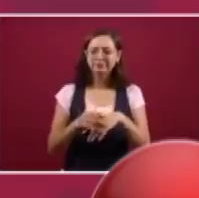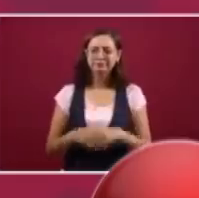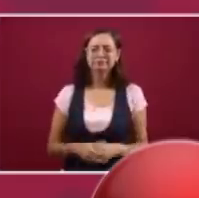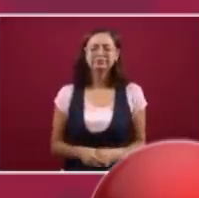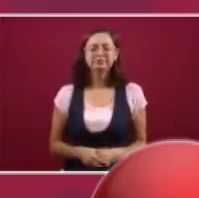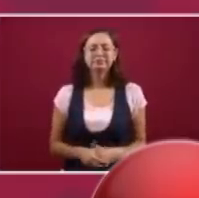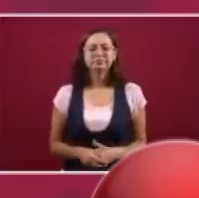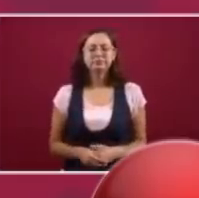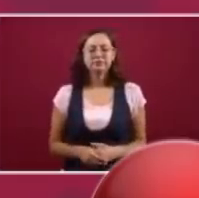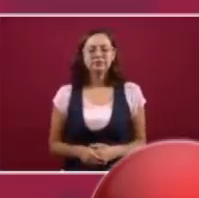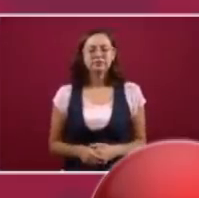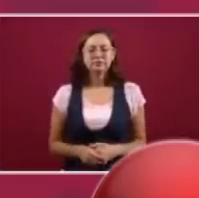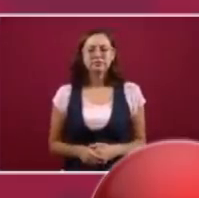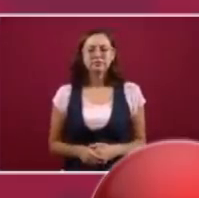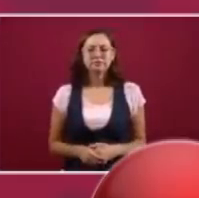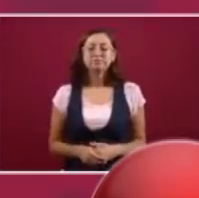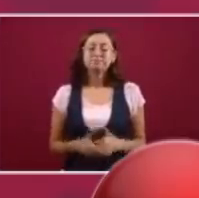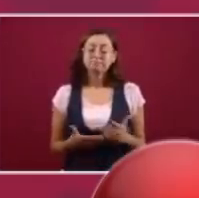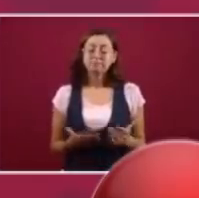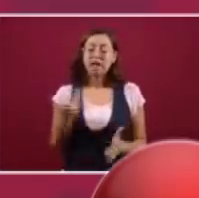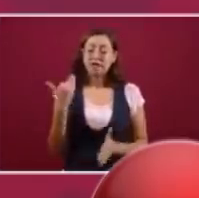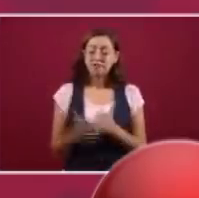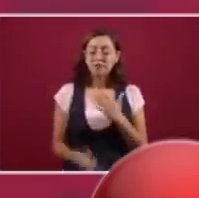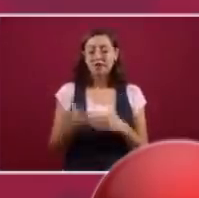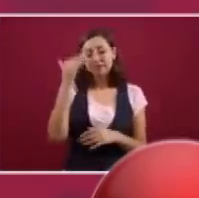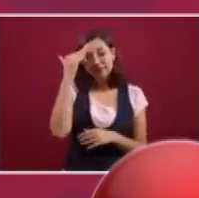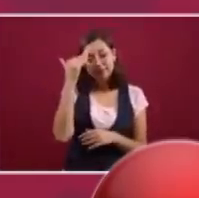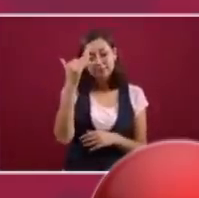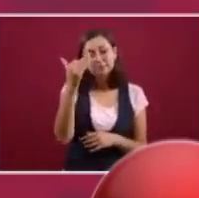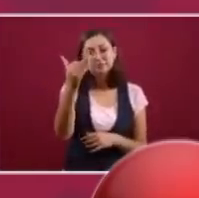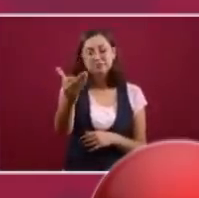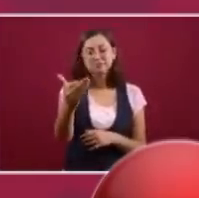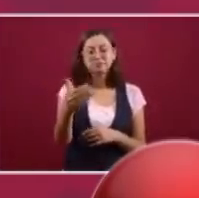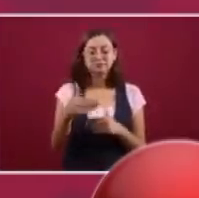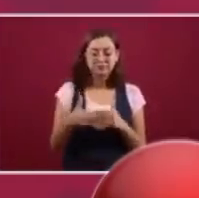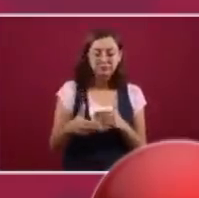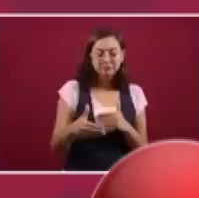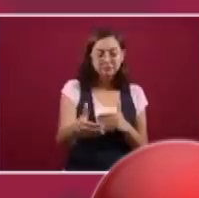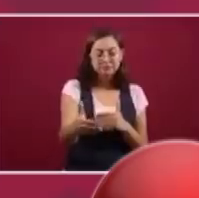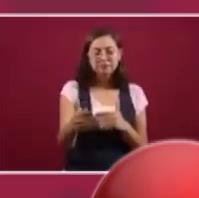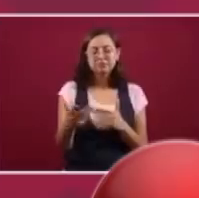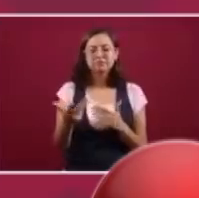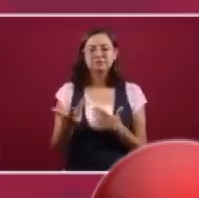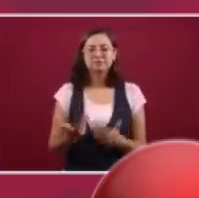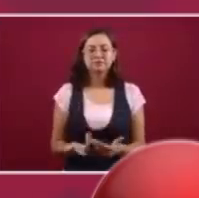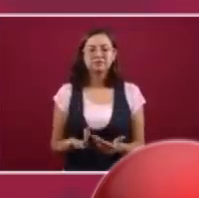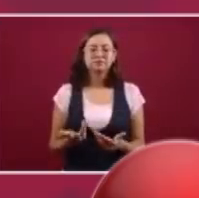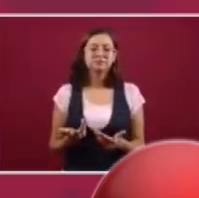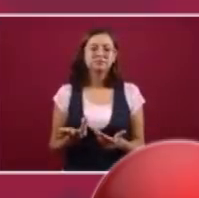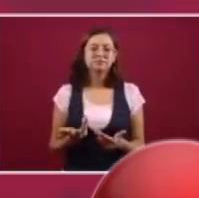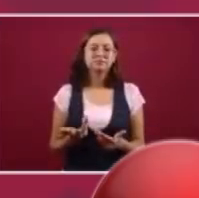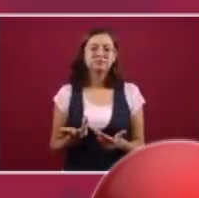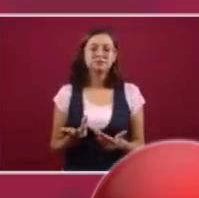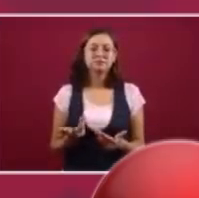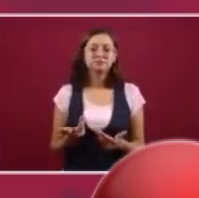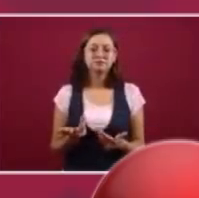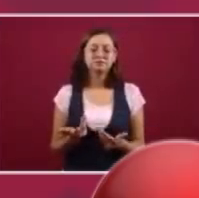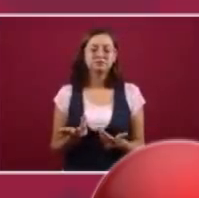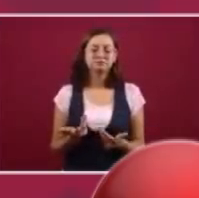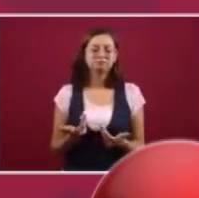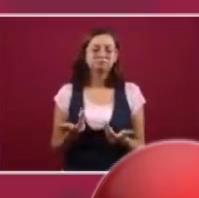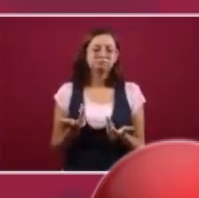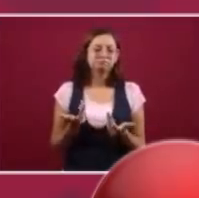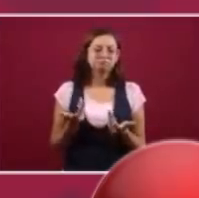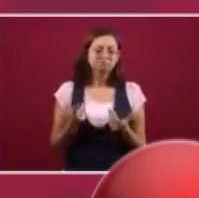Va a requerir tiempo, porque va a depender de que tengamos,